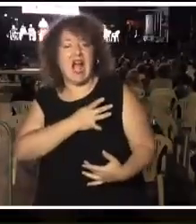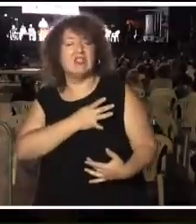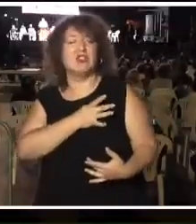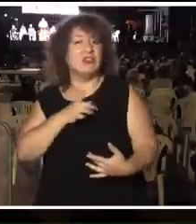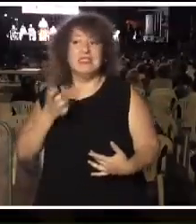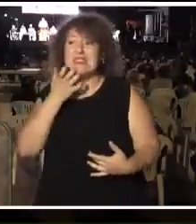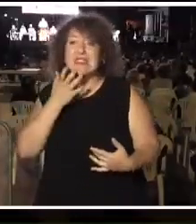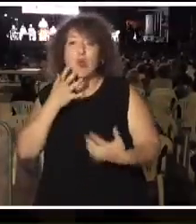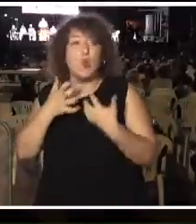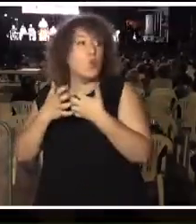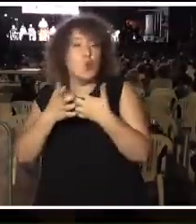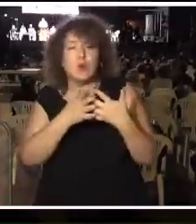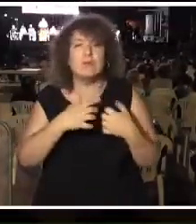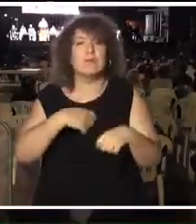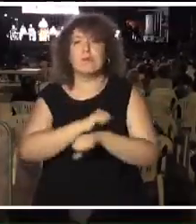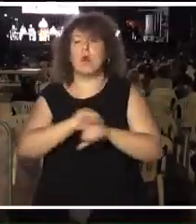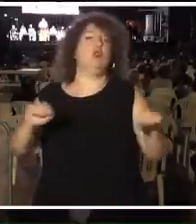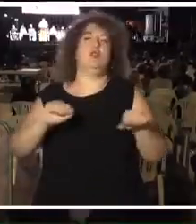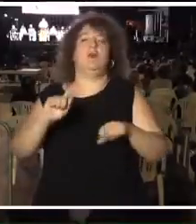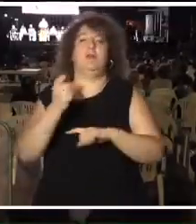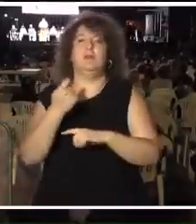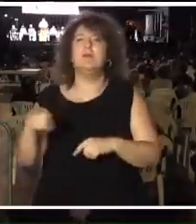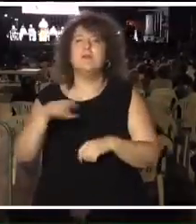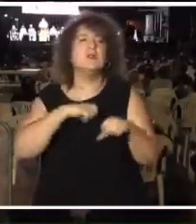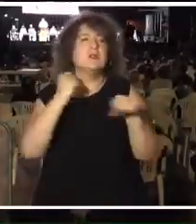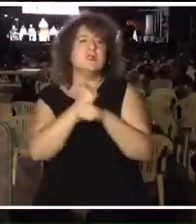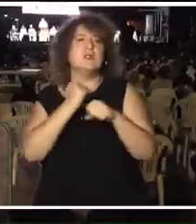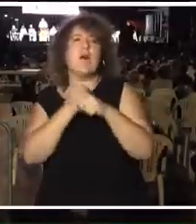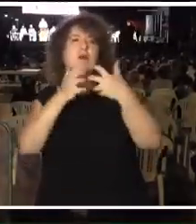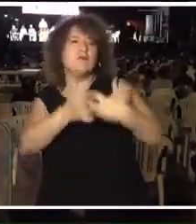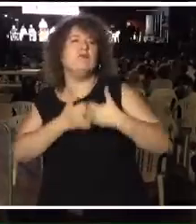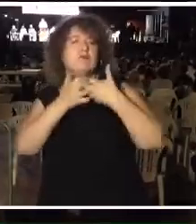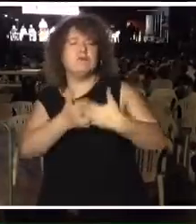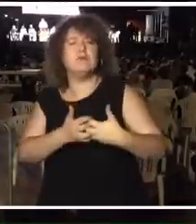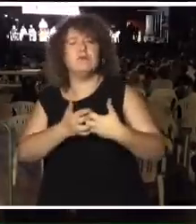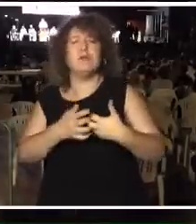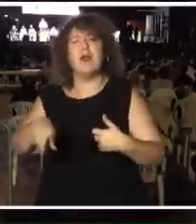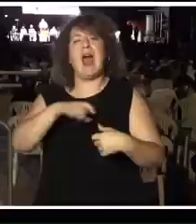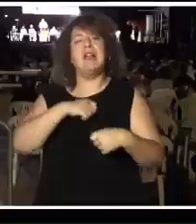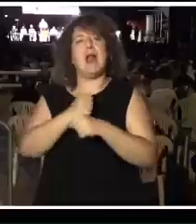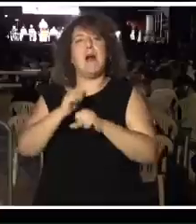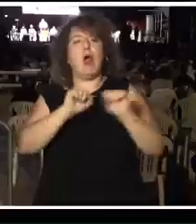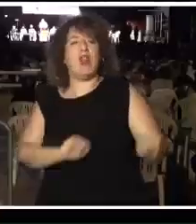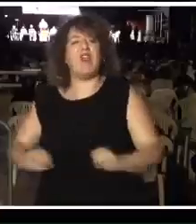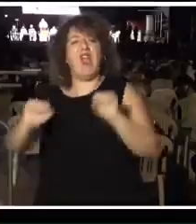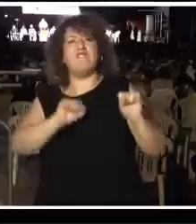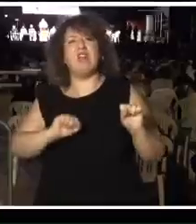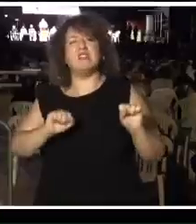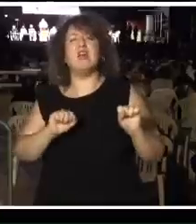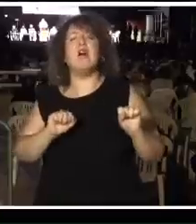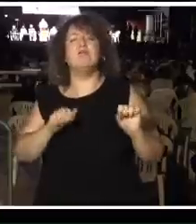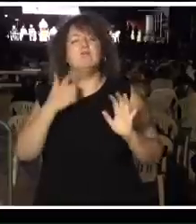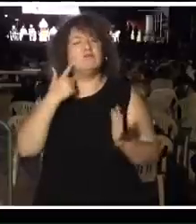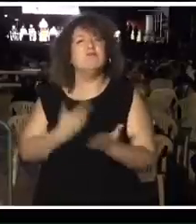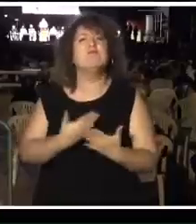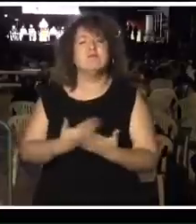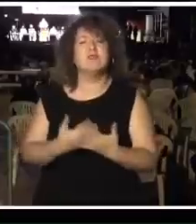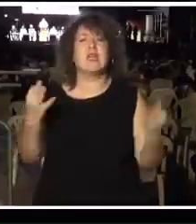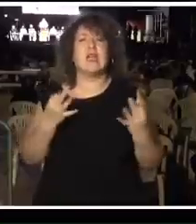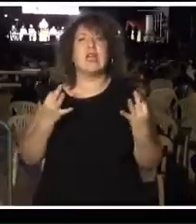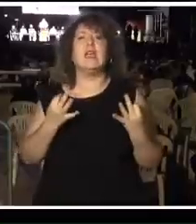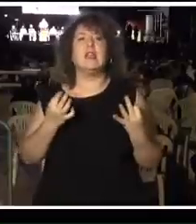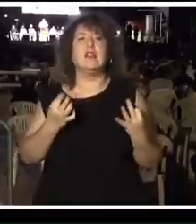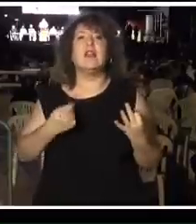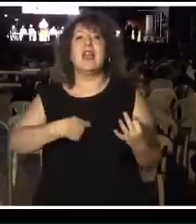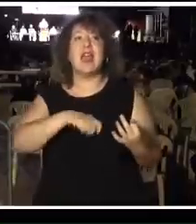clase. Su permanente trabajo en defensa de la clase trabajadora demuestra que un país